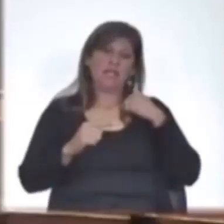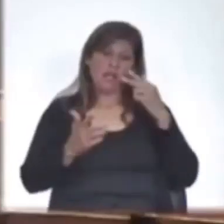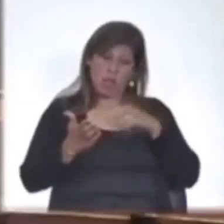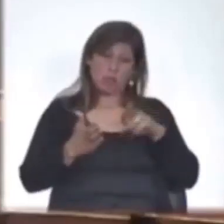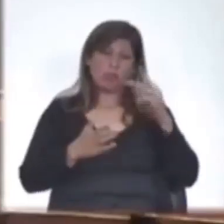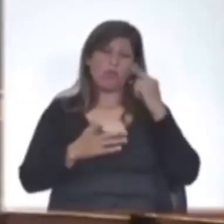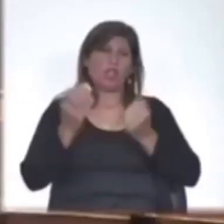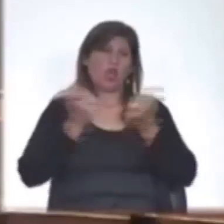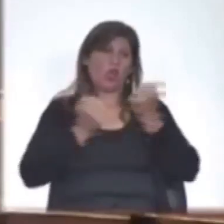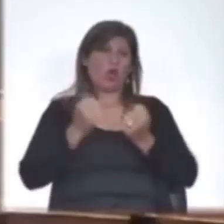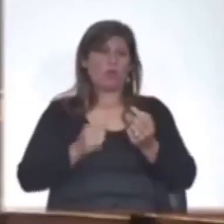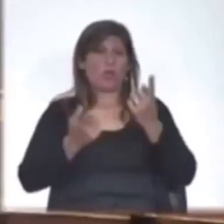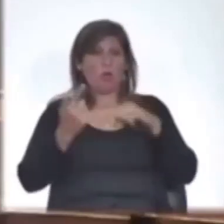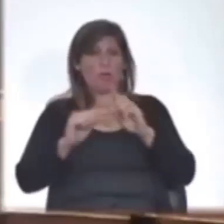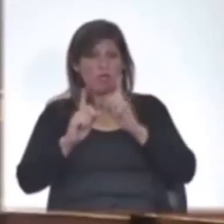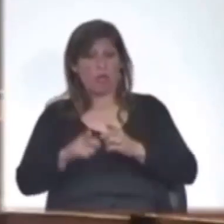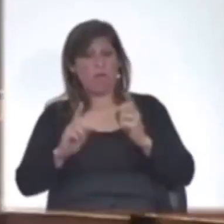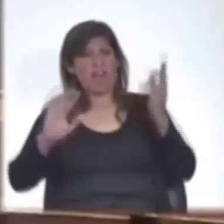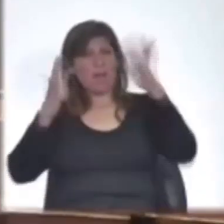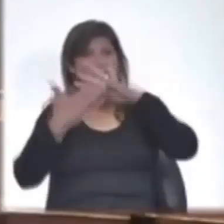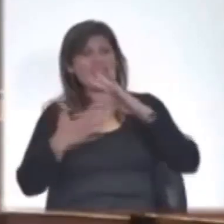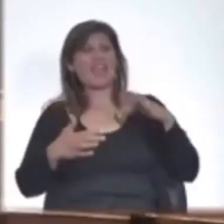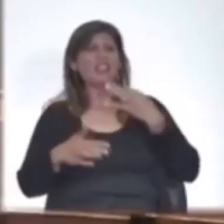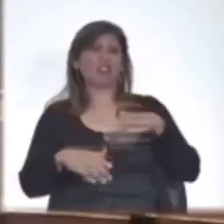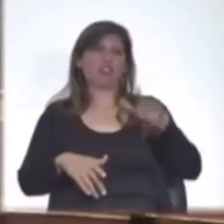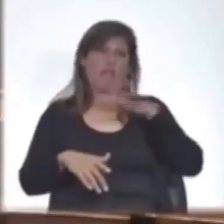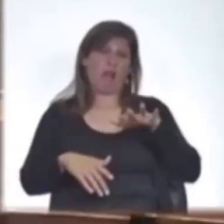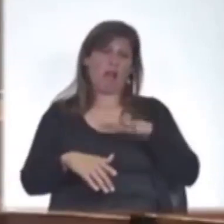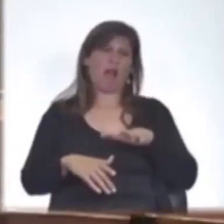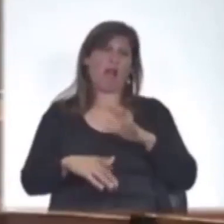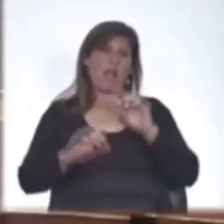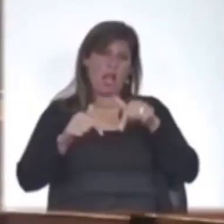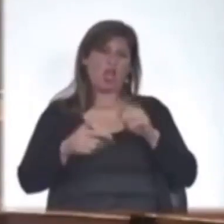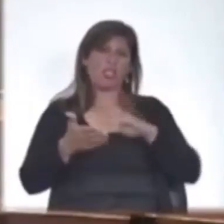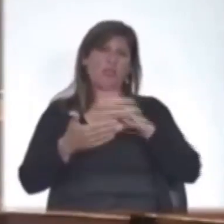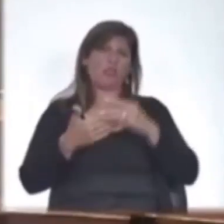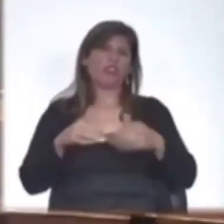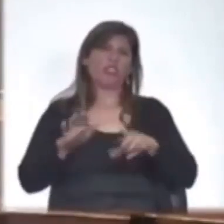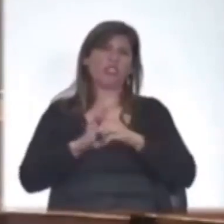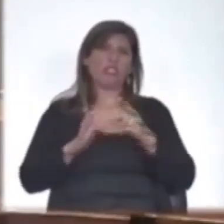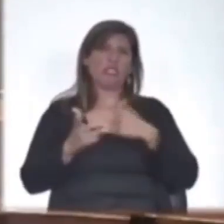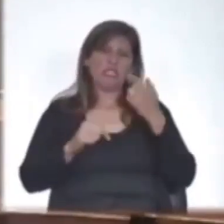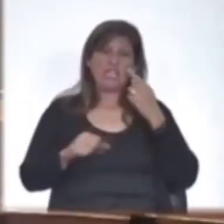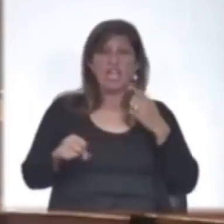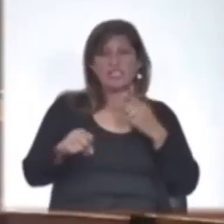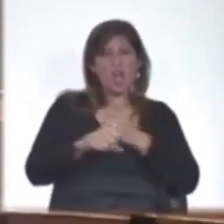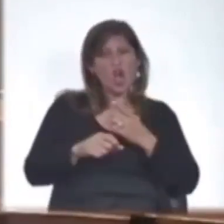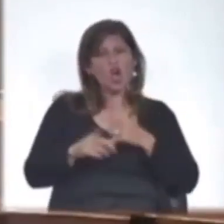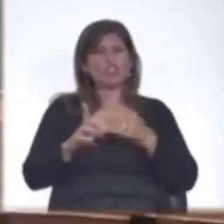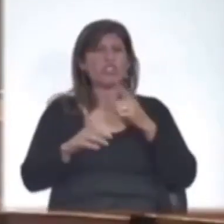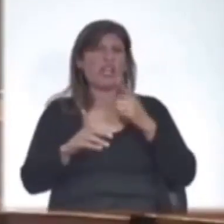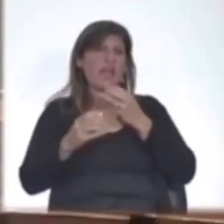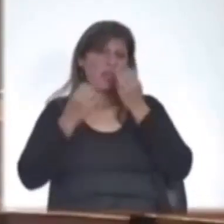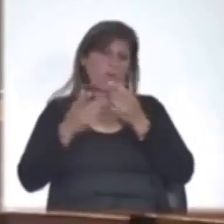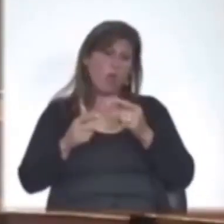mismo. Vino con media sanción a diputados y allí también estuvimos en horas de discusión,